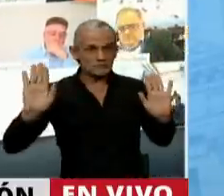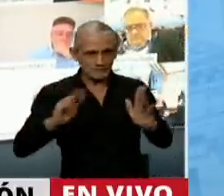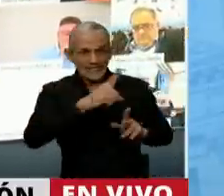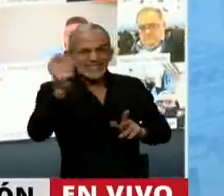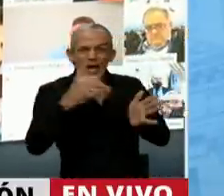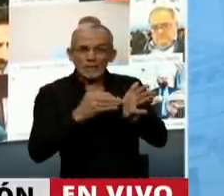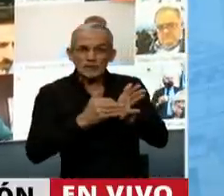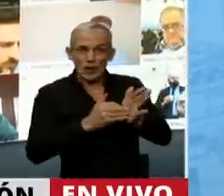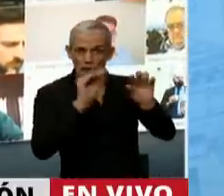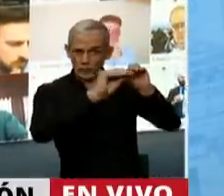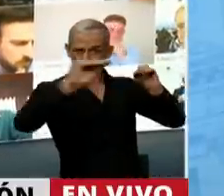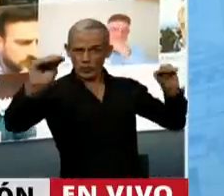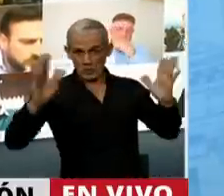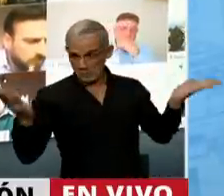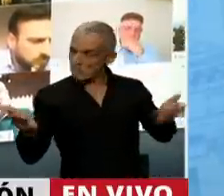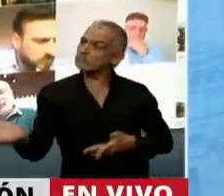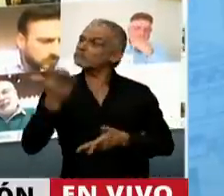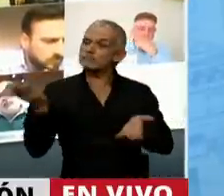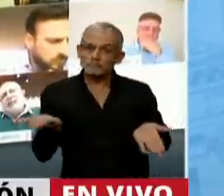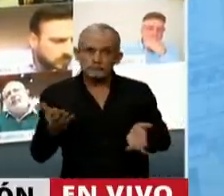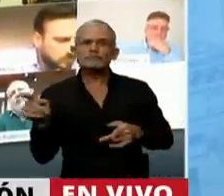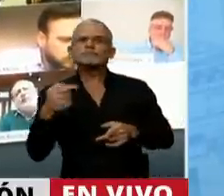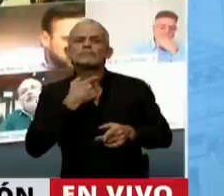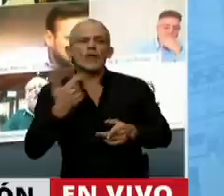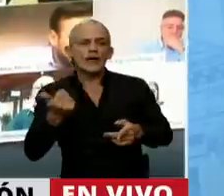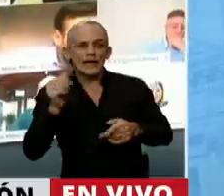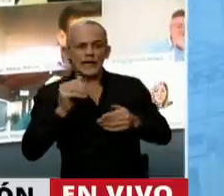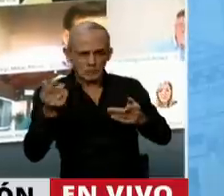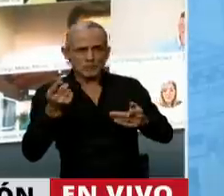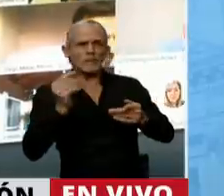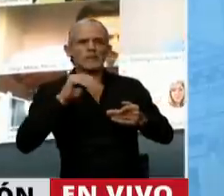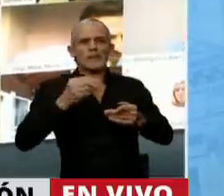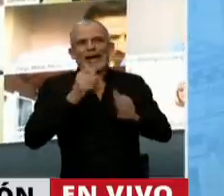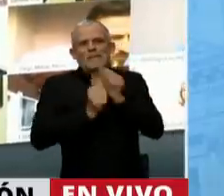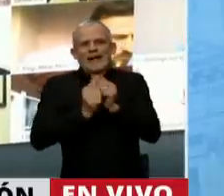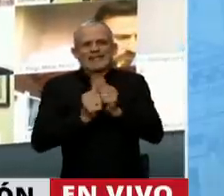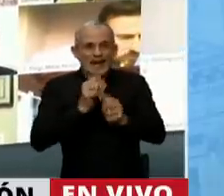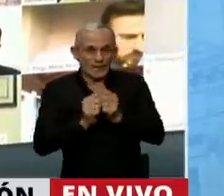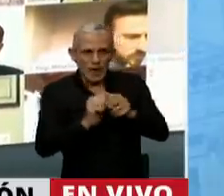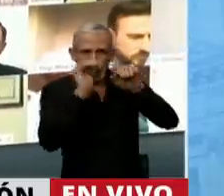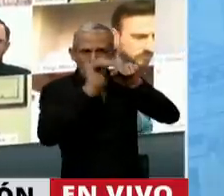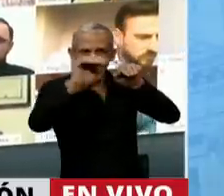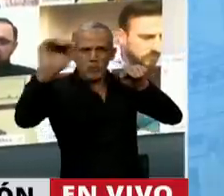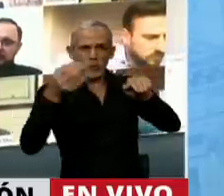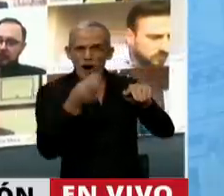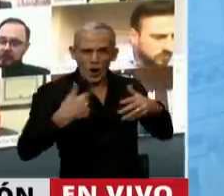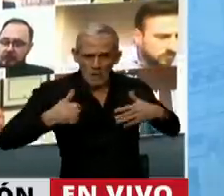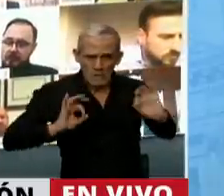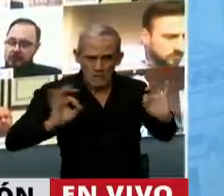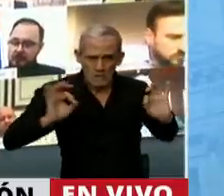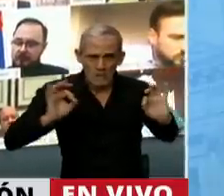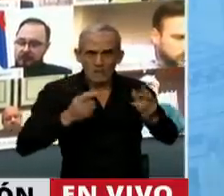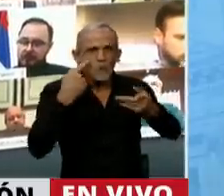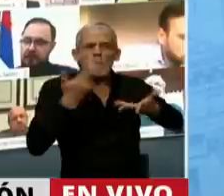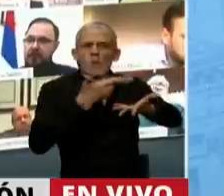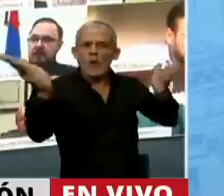Se ponen esos números para que se puedan ir cargando todas las oferentes, pero no se hace ninguna compra. Básicamente